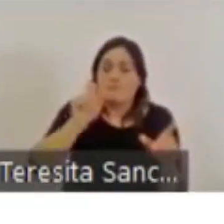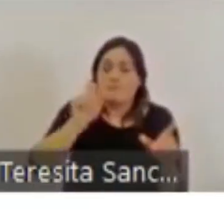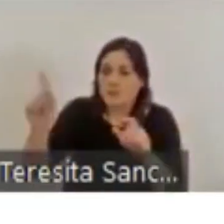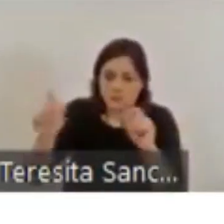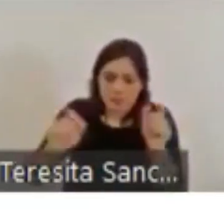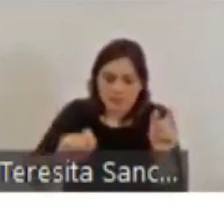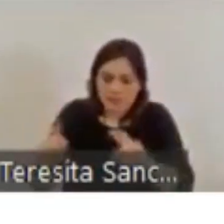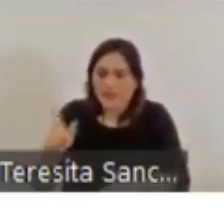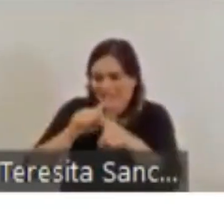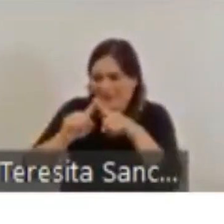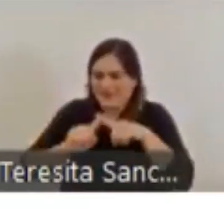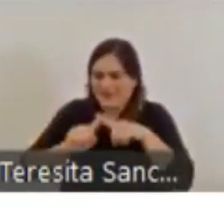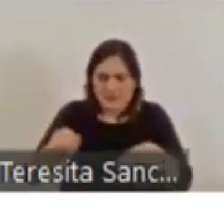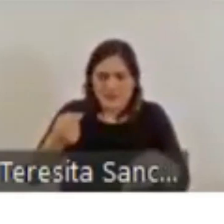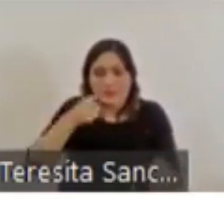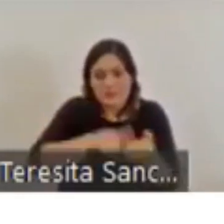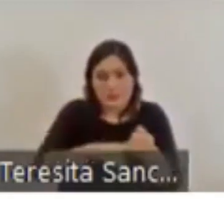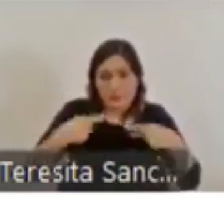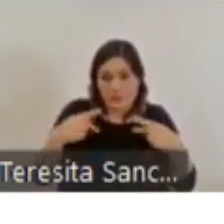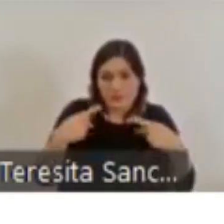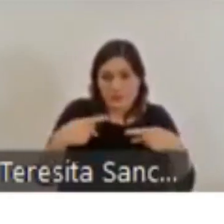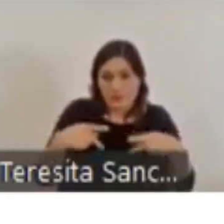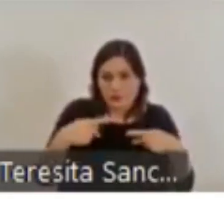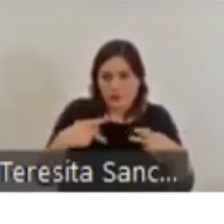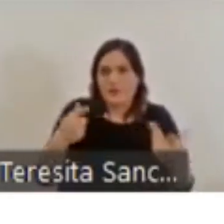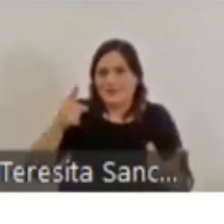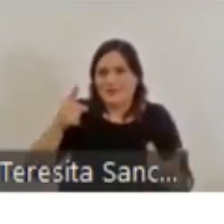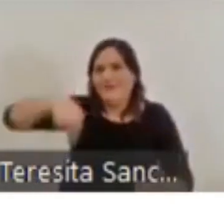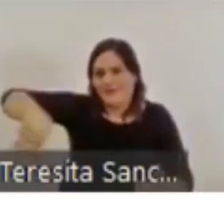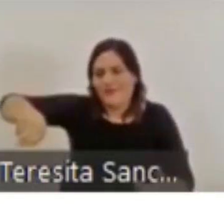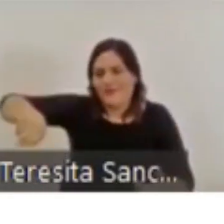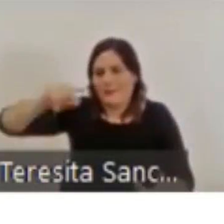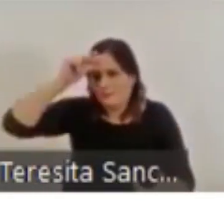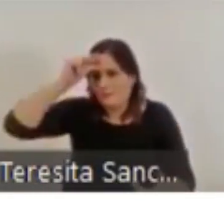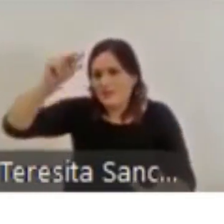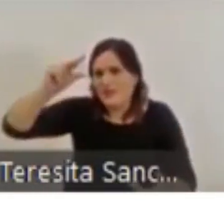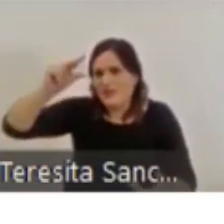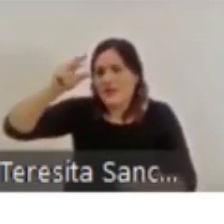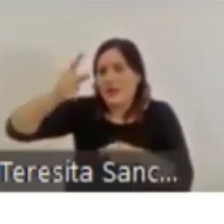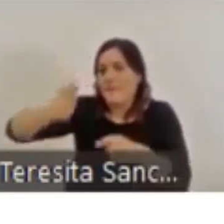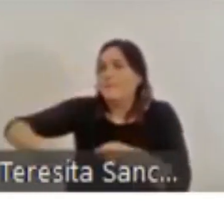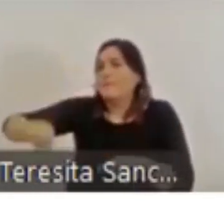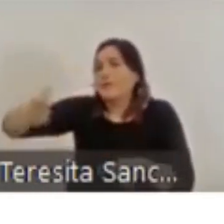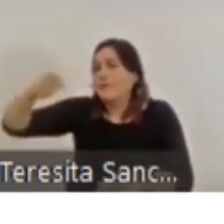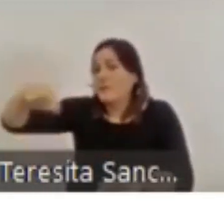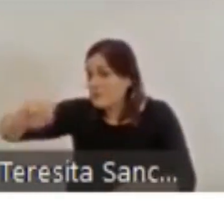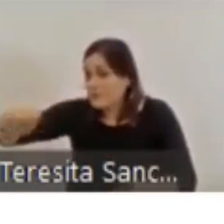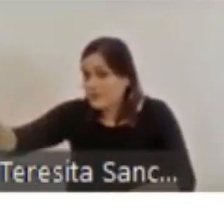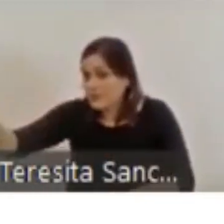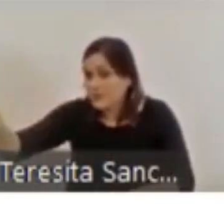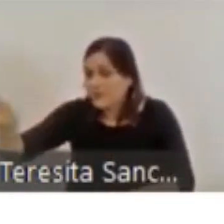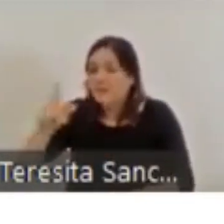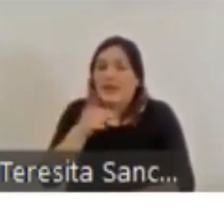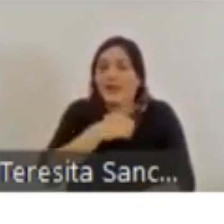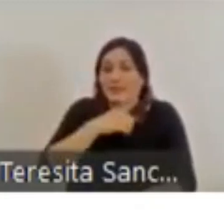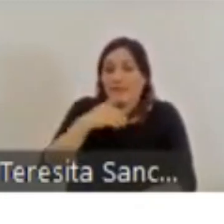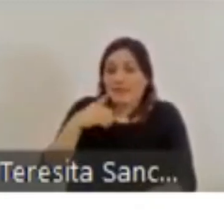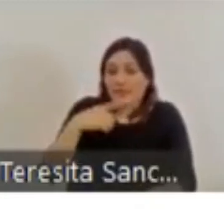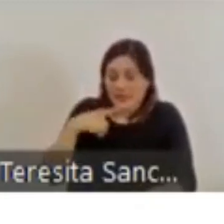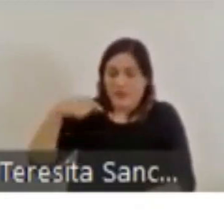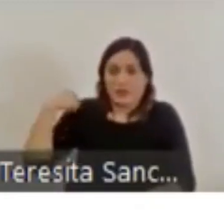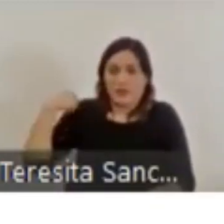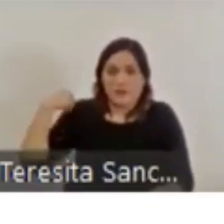es, nosotros pretendemos que el voluntariado sea el responsable de llevar a